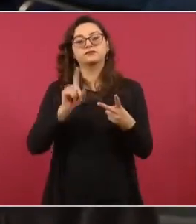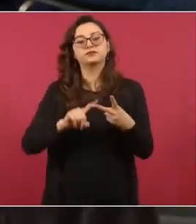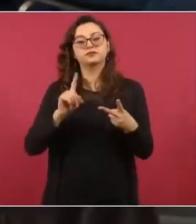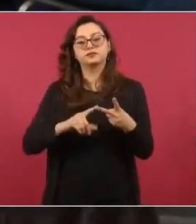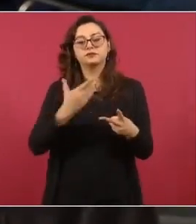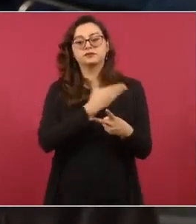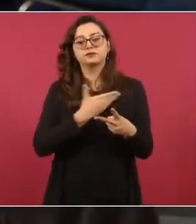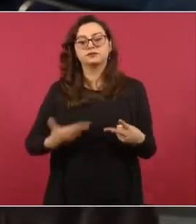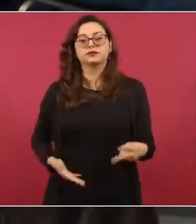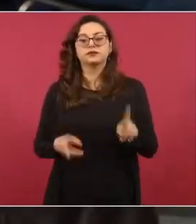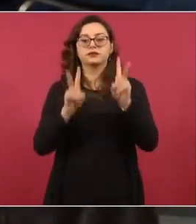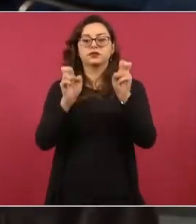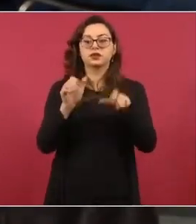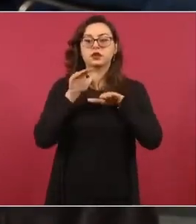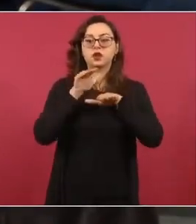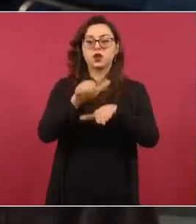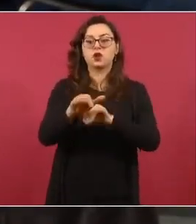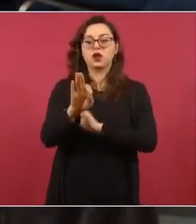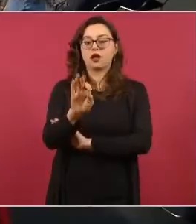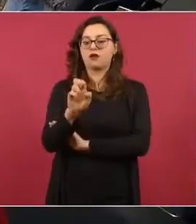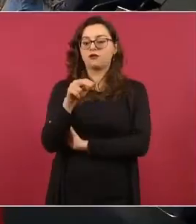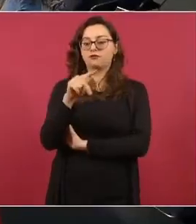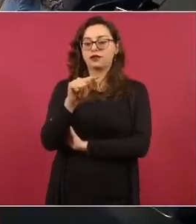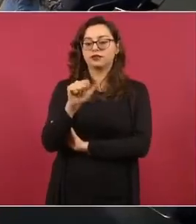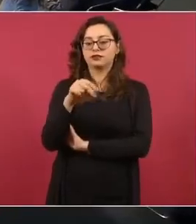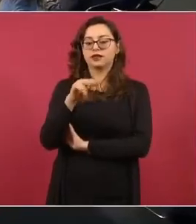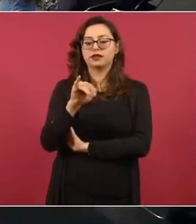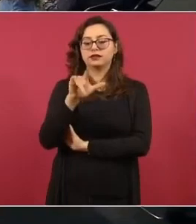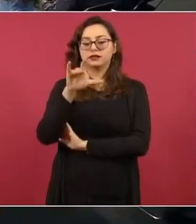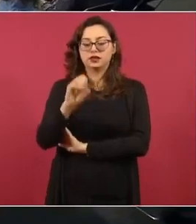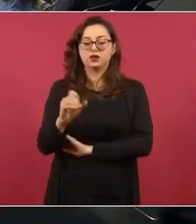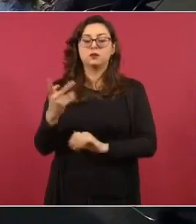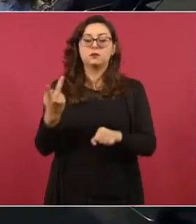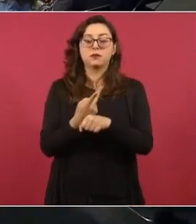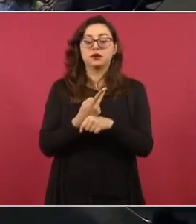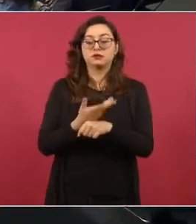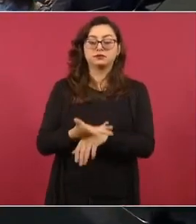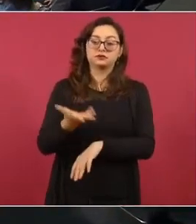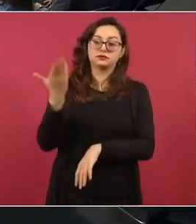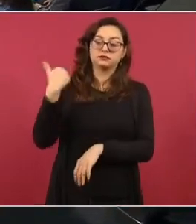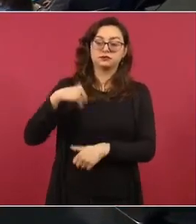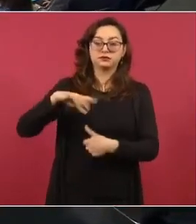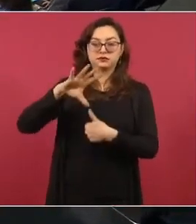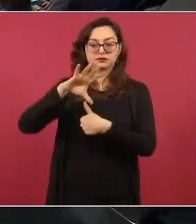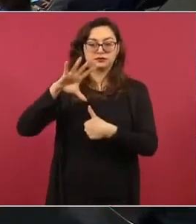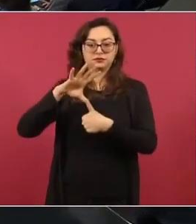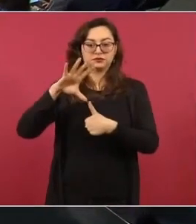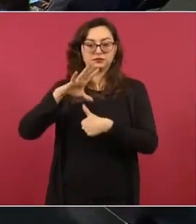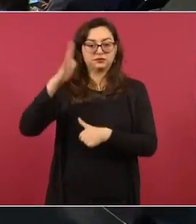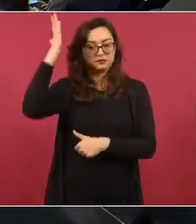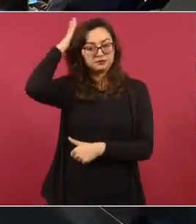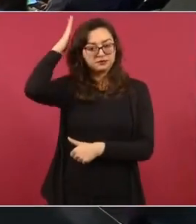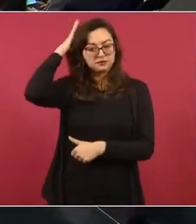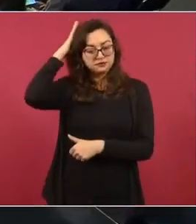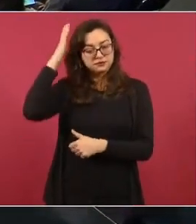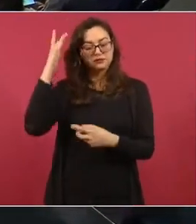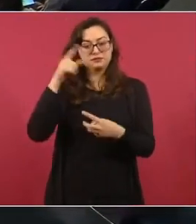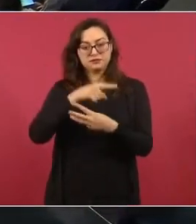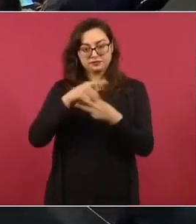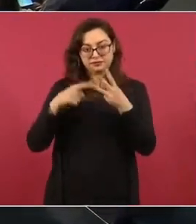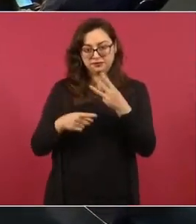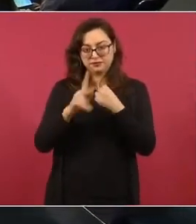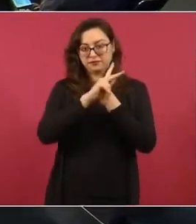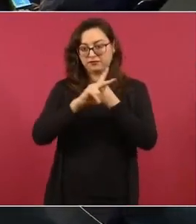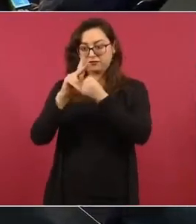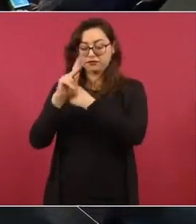con el tema del fentanilo, en la pasada cumbre de líderes de América del Norte, el presidente Joe Biden decía que mueren alrededor